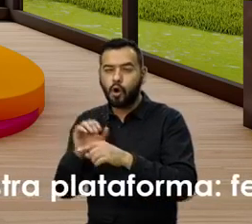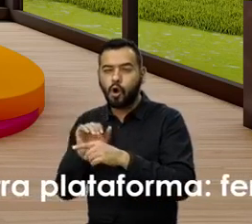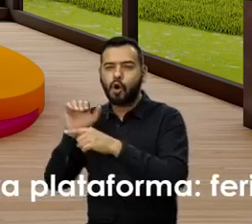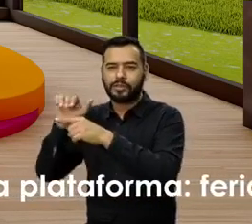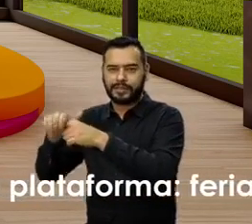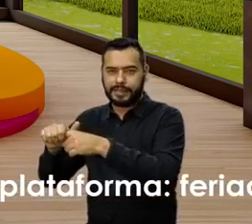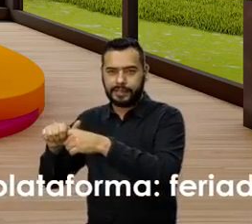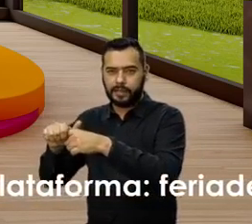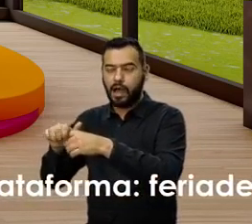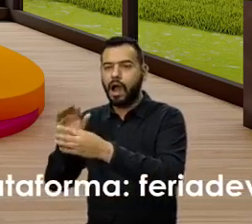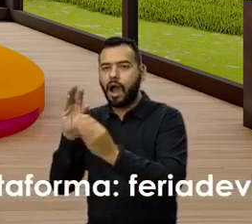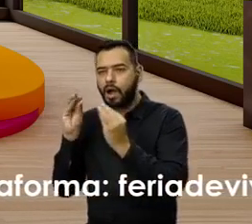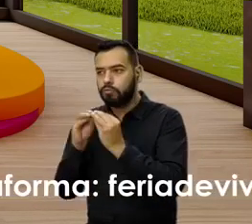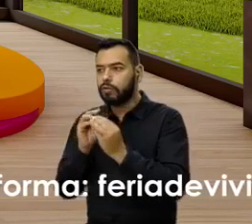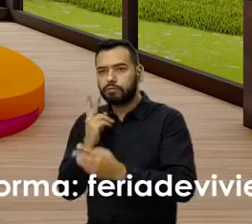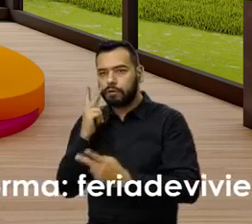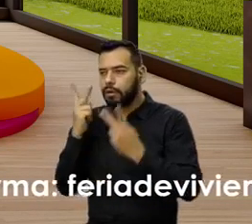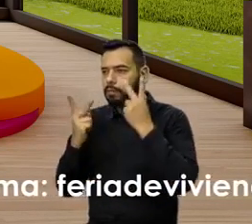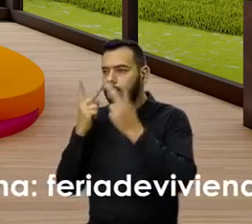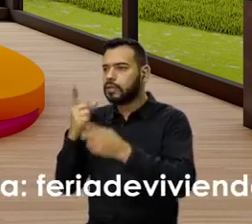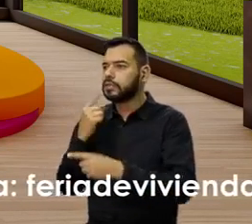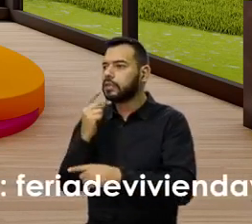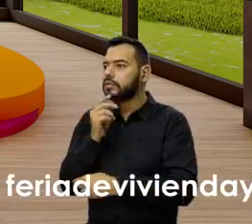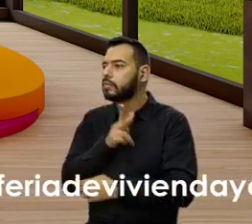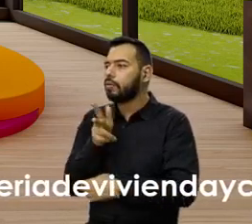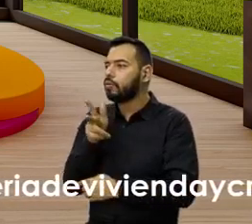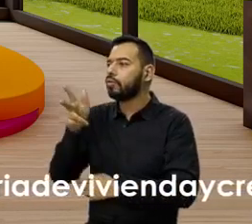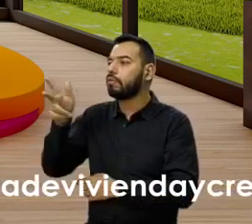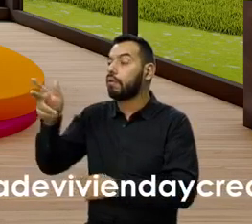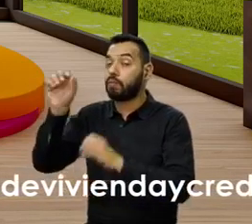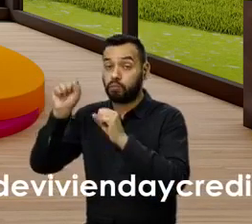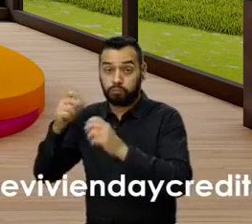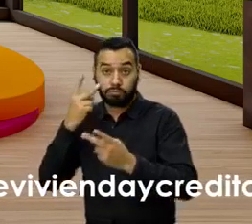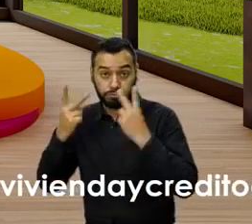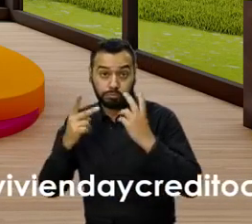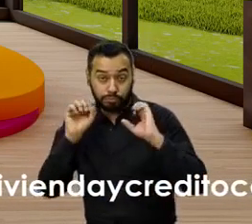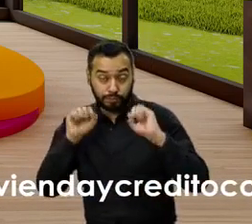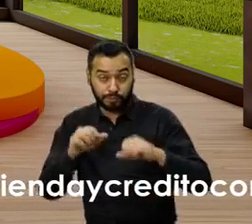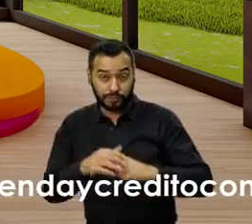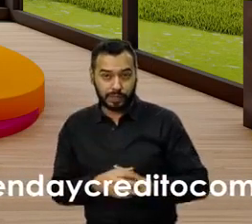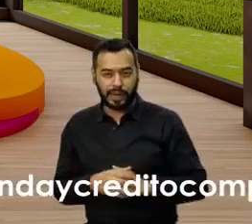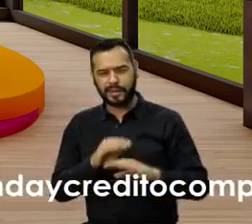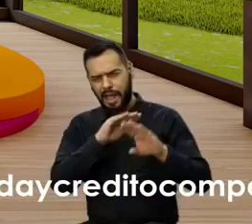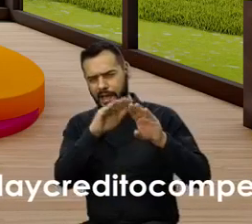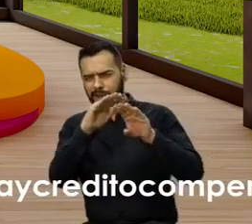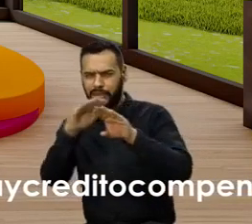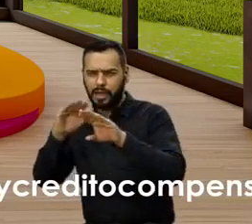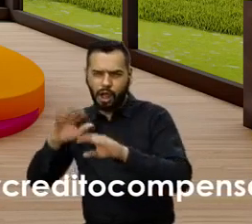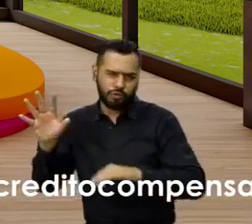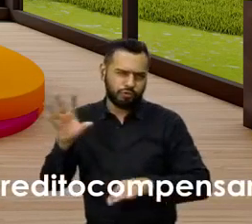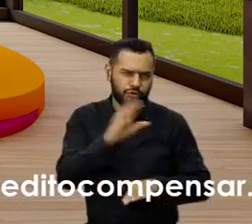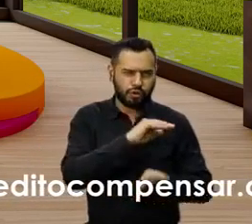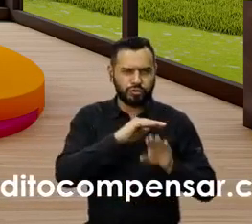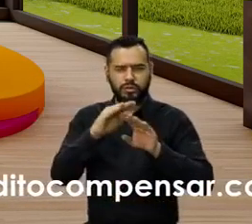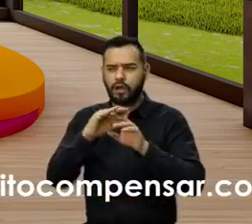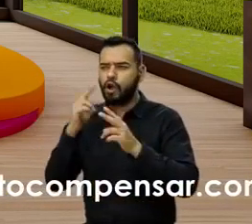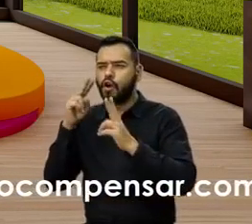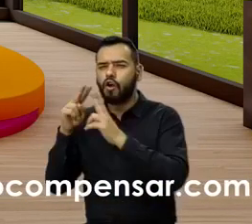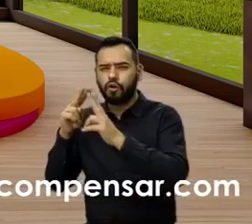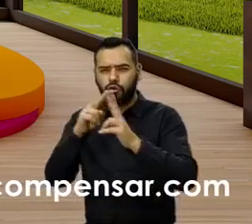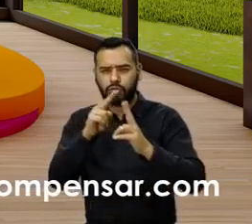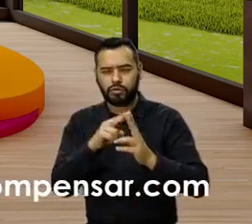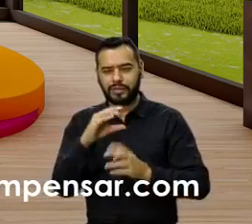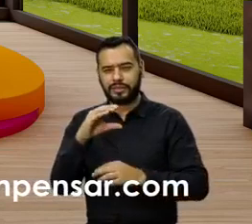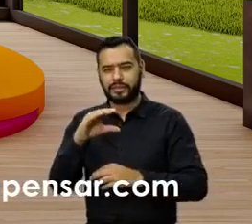solicita tu cita y vienen y nos visitan en compensar en zipaquirá claro que sí esa es la invitación todos invitados y vamos a conocer